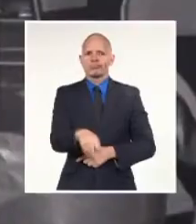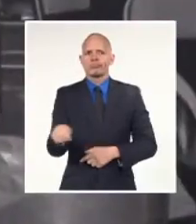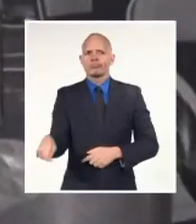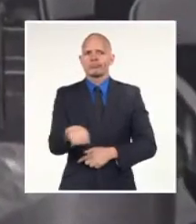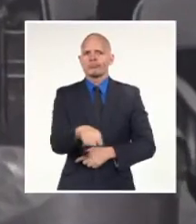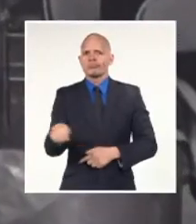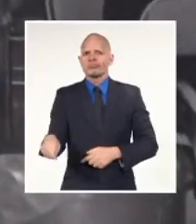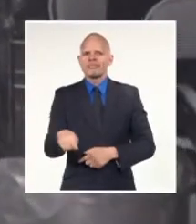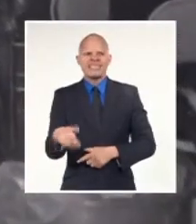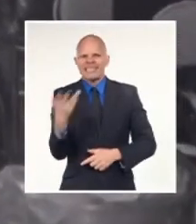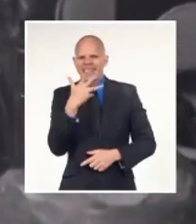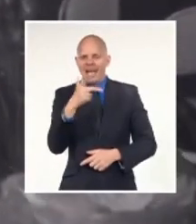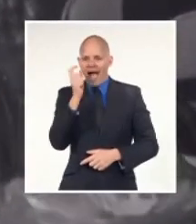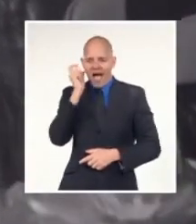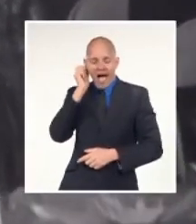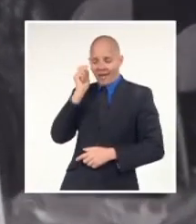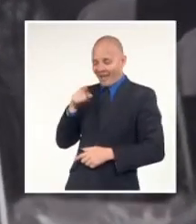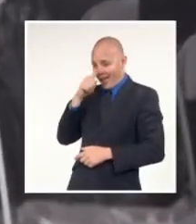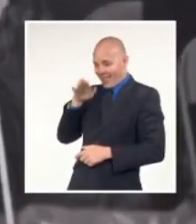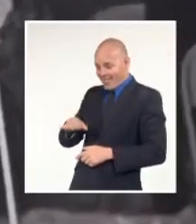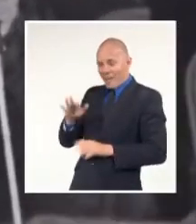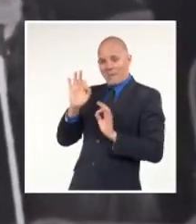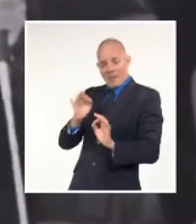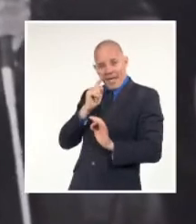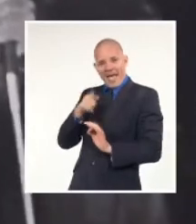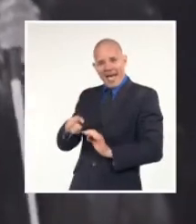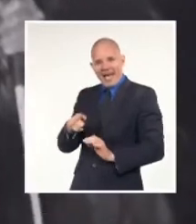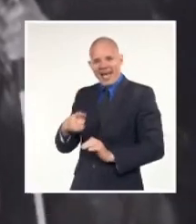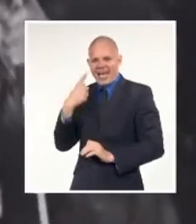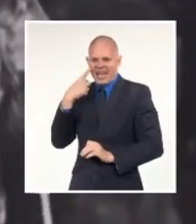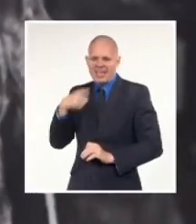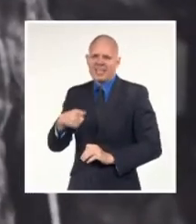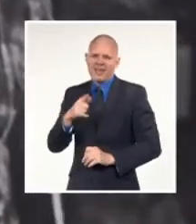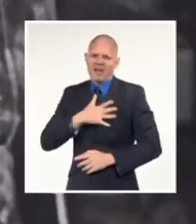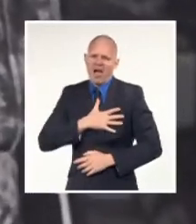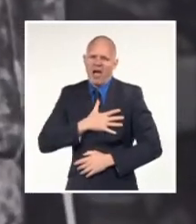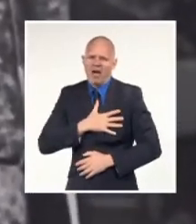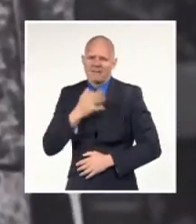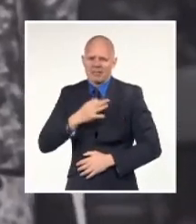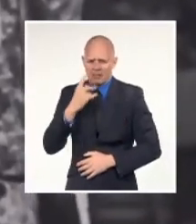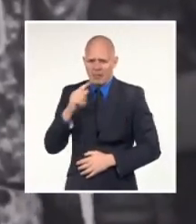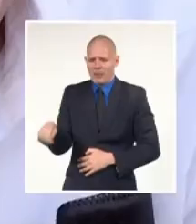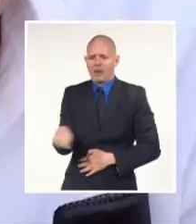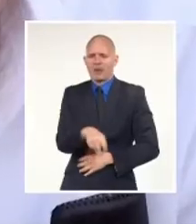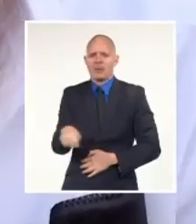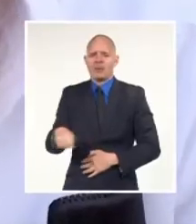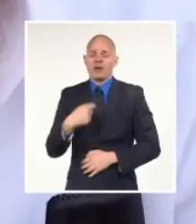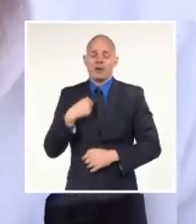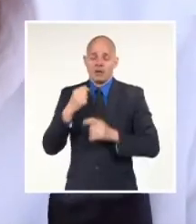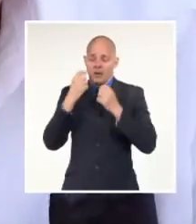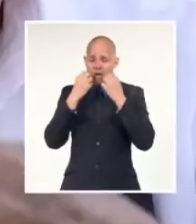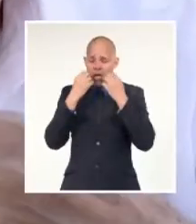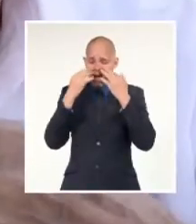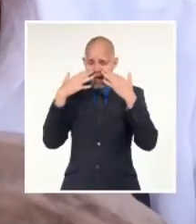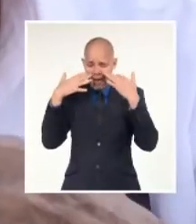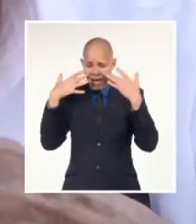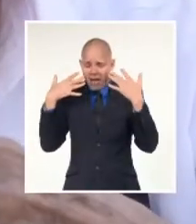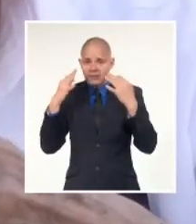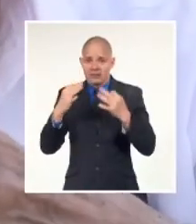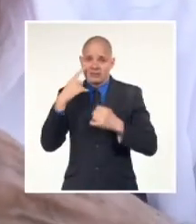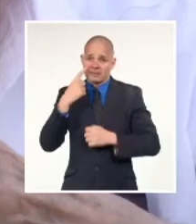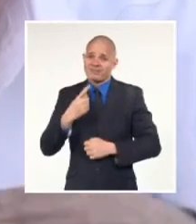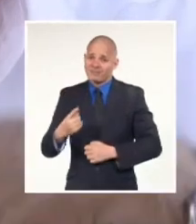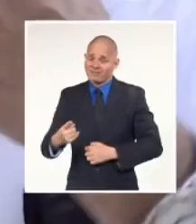la cieguita, Martita Rodríguez se llama, y al verla con su bastoncito y eso, se me salieron las lágrimas, lo que demostraba que